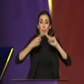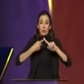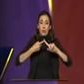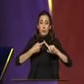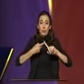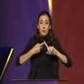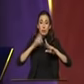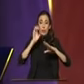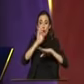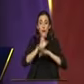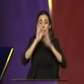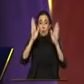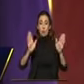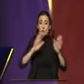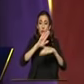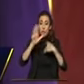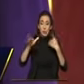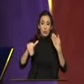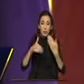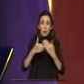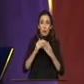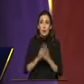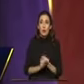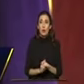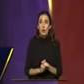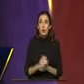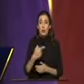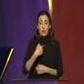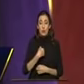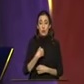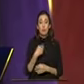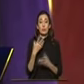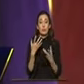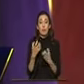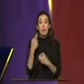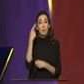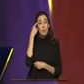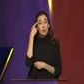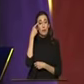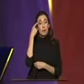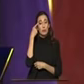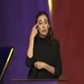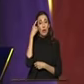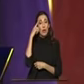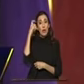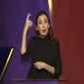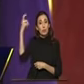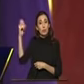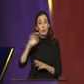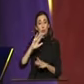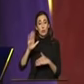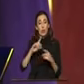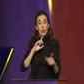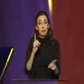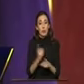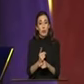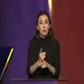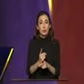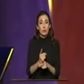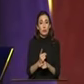amigos, compatriotas todos, yo creo en los milagros, yo creo en los milagros, pero los milagros verdaderos,